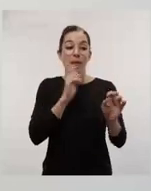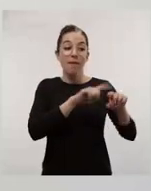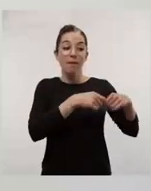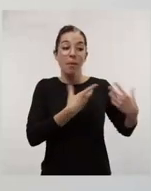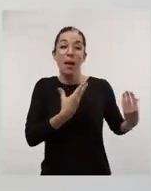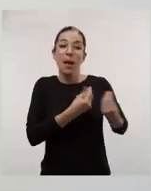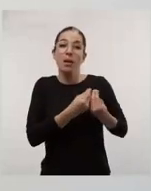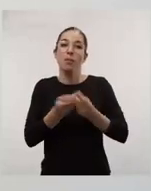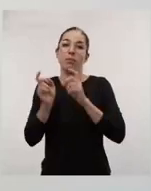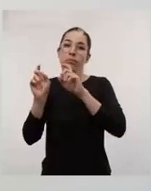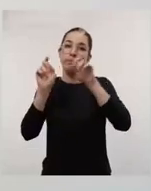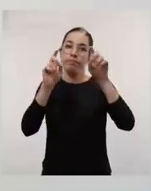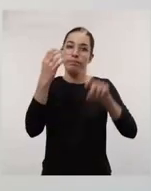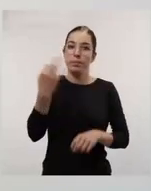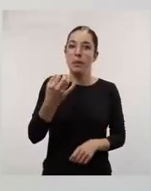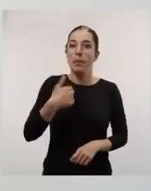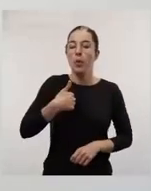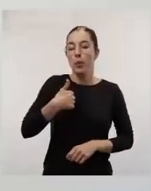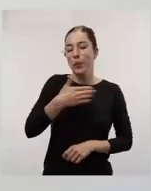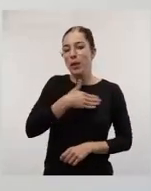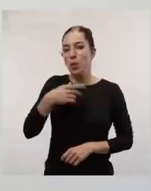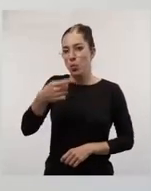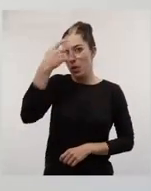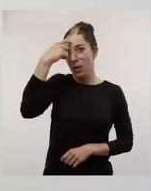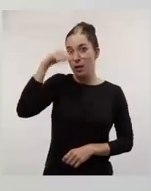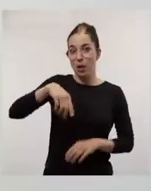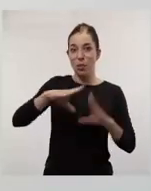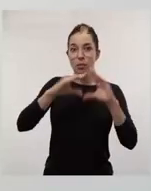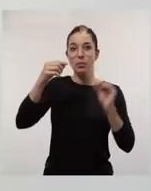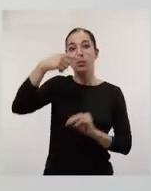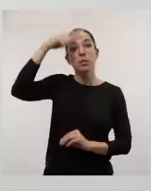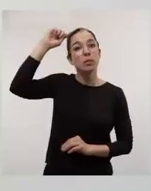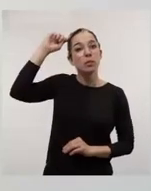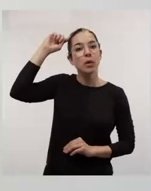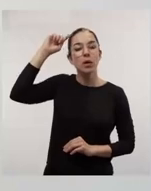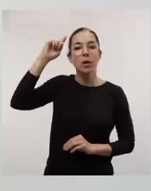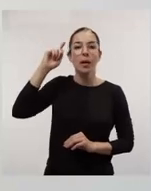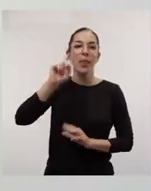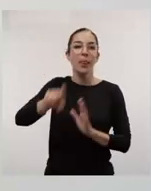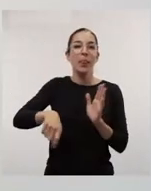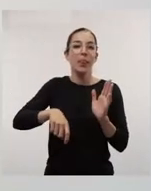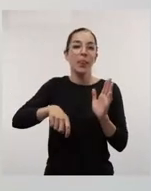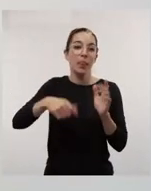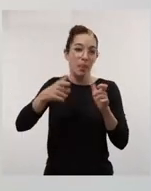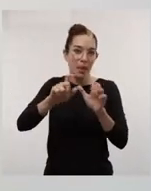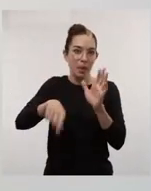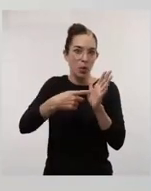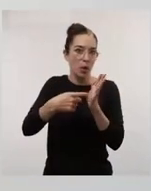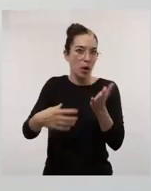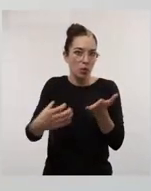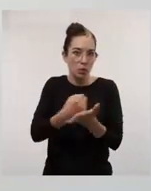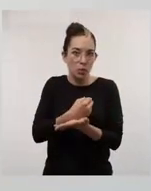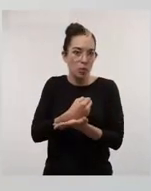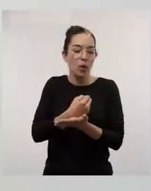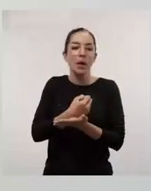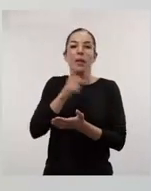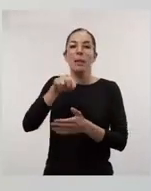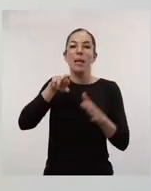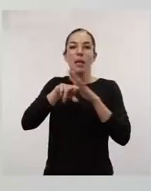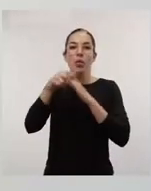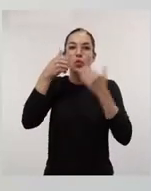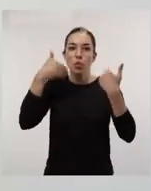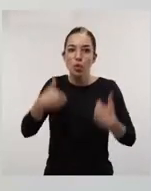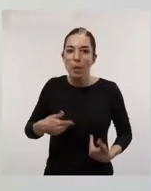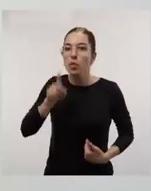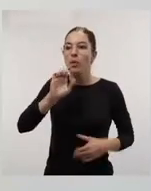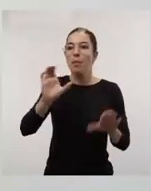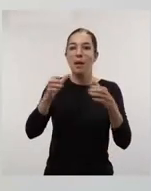te toca hacerlo junto con tu familia pero quiero que sepa que desde la universidad rey juan carlos todo el departamento legal recursos humanos